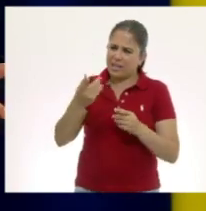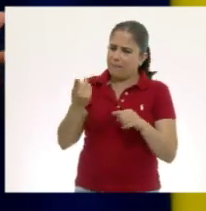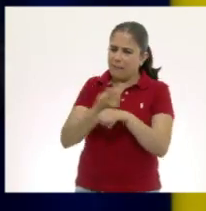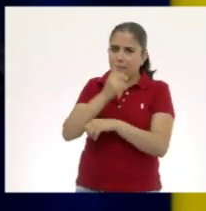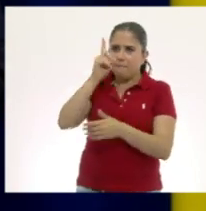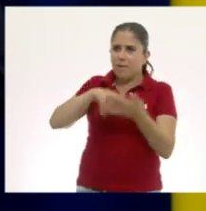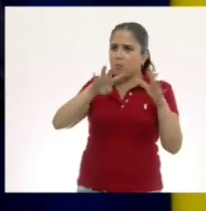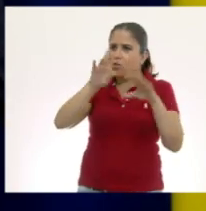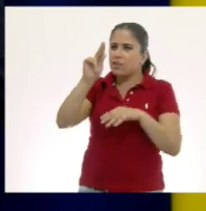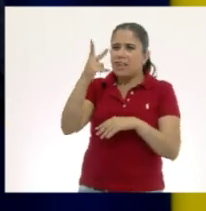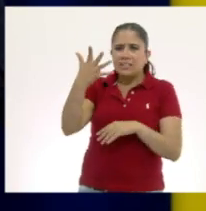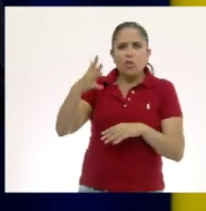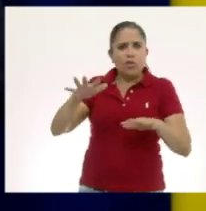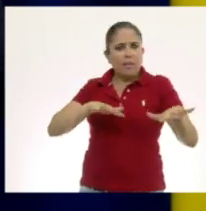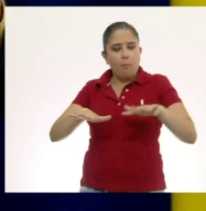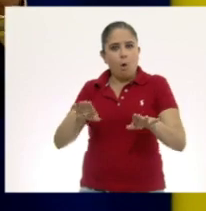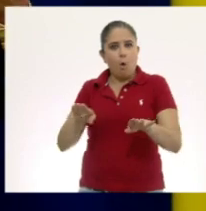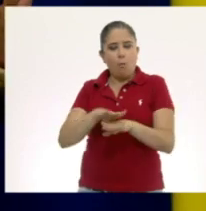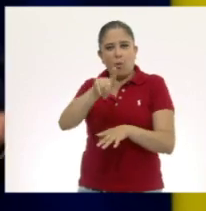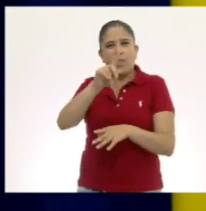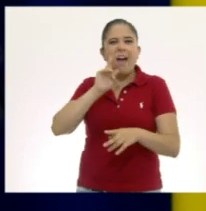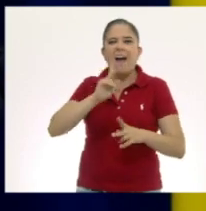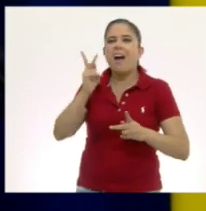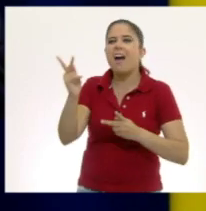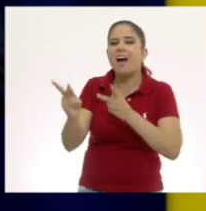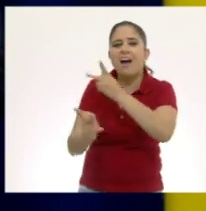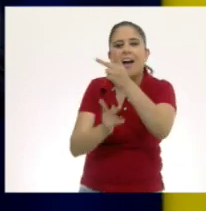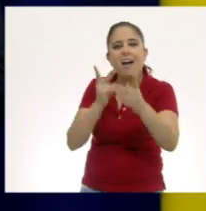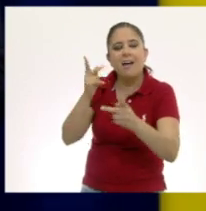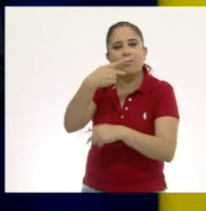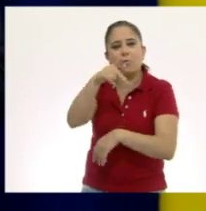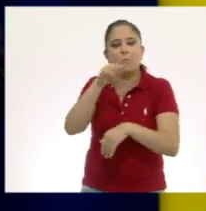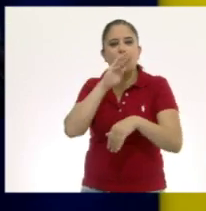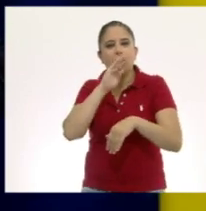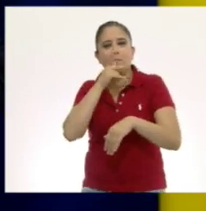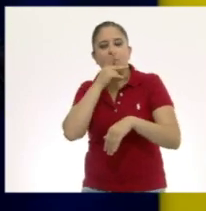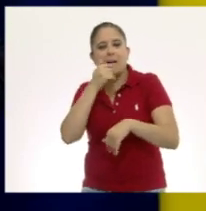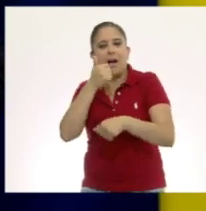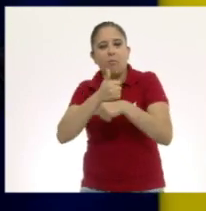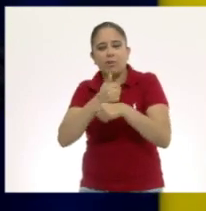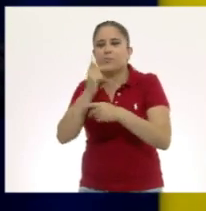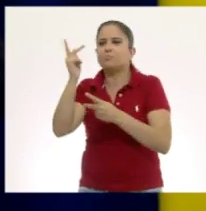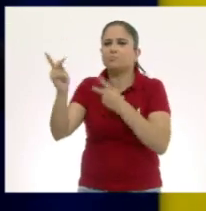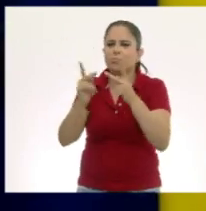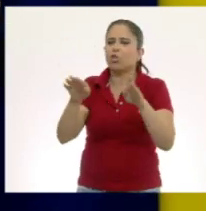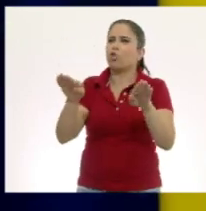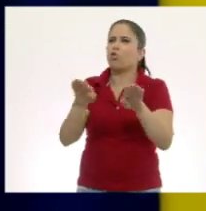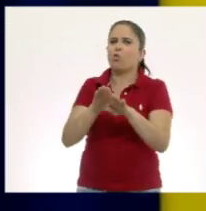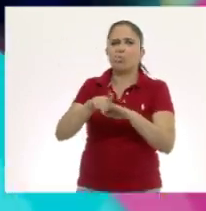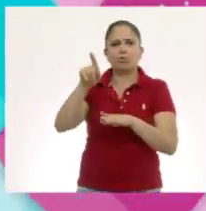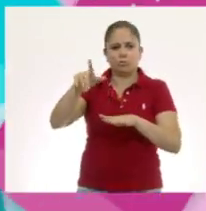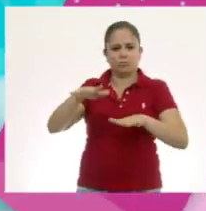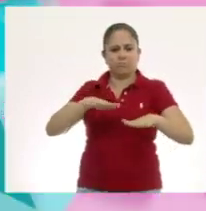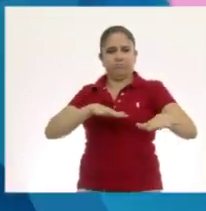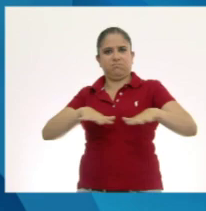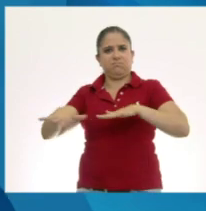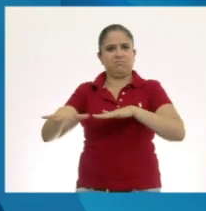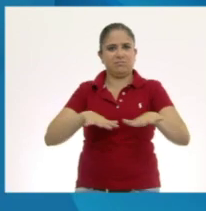¿Qué pasó? ¿Qué ocurrió? ¿Cómo nuestra